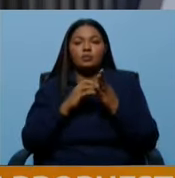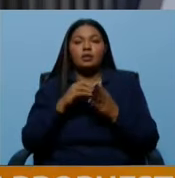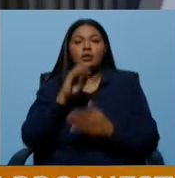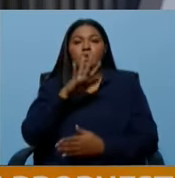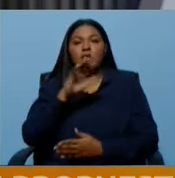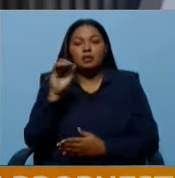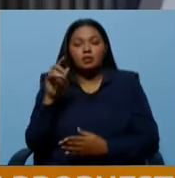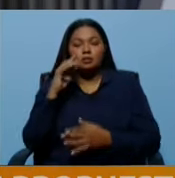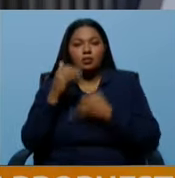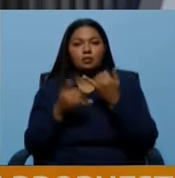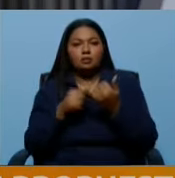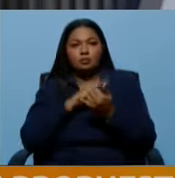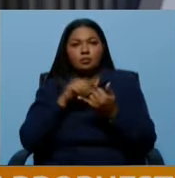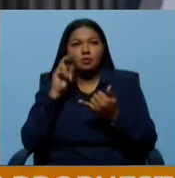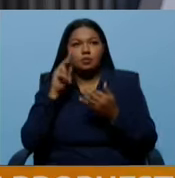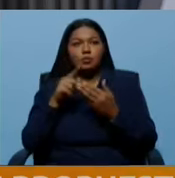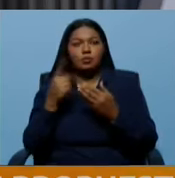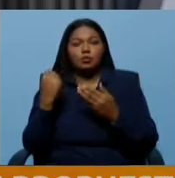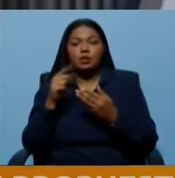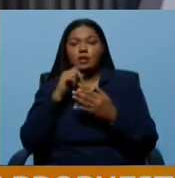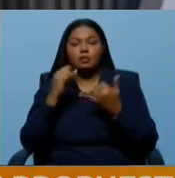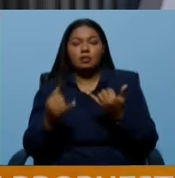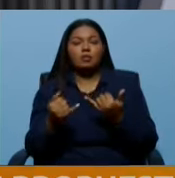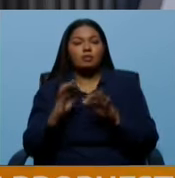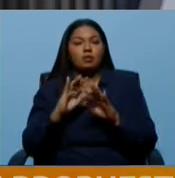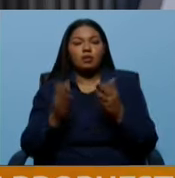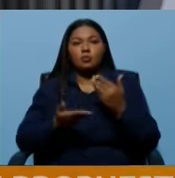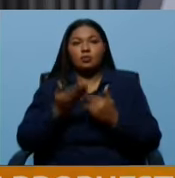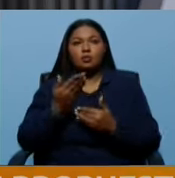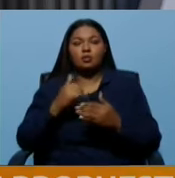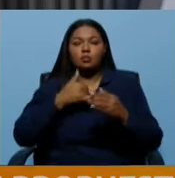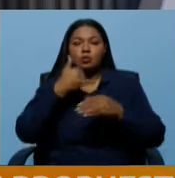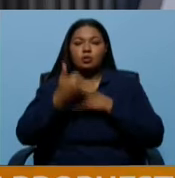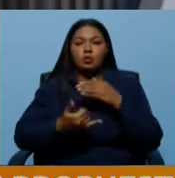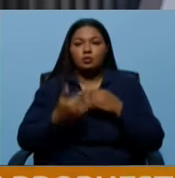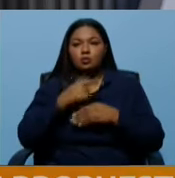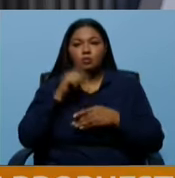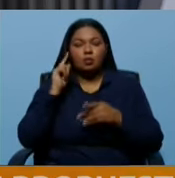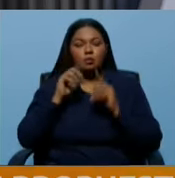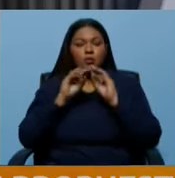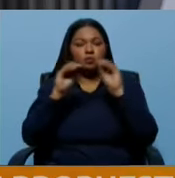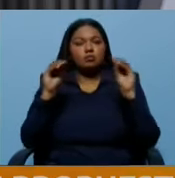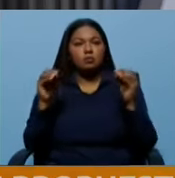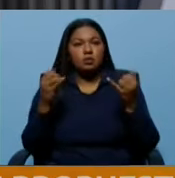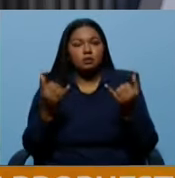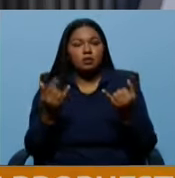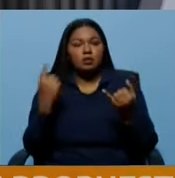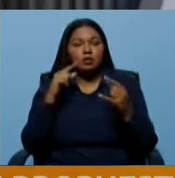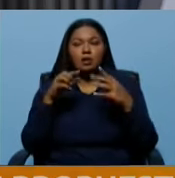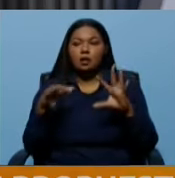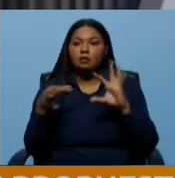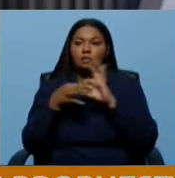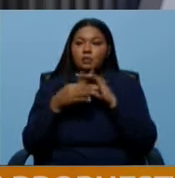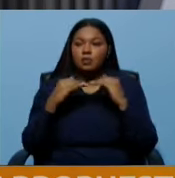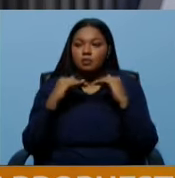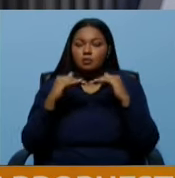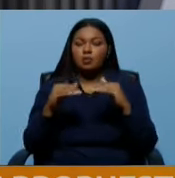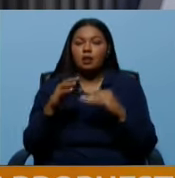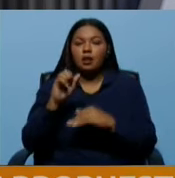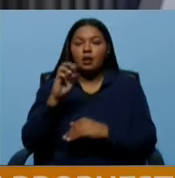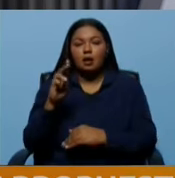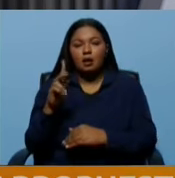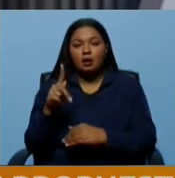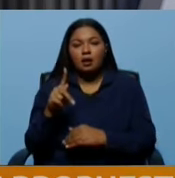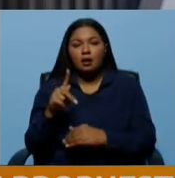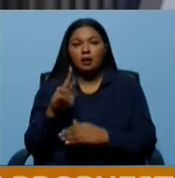circuitos comunales. El que no lo tiene todavía cargado es muy importante porque los proyectos que llevamos a la consulta están en sincronía con el acá, con la agenda concreta